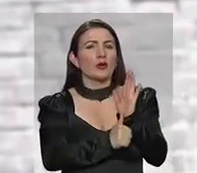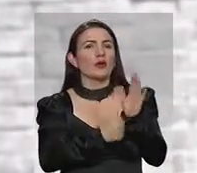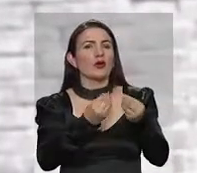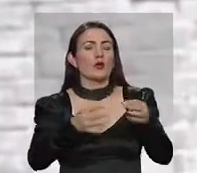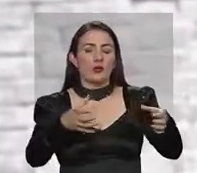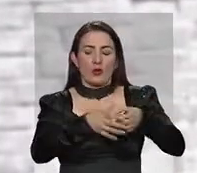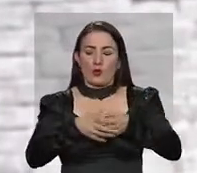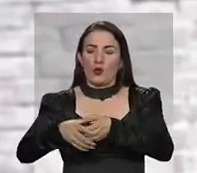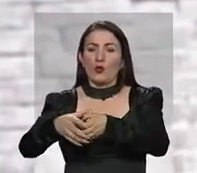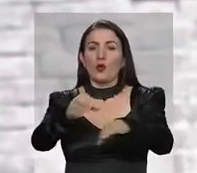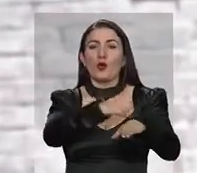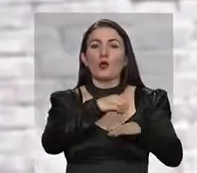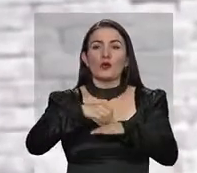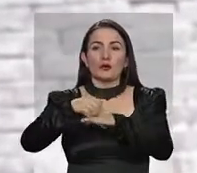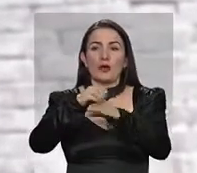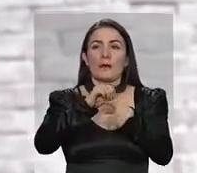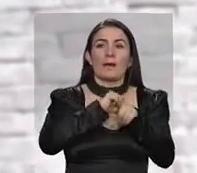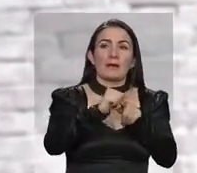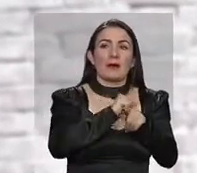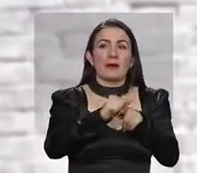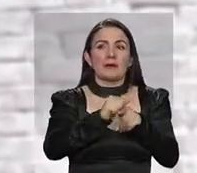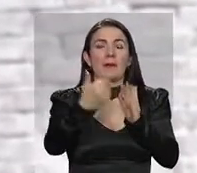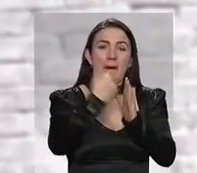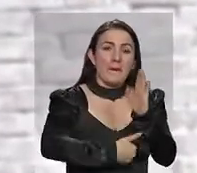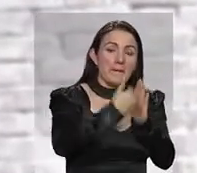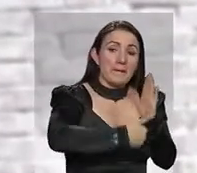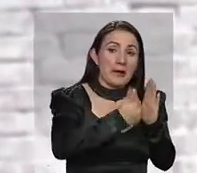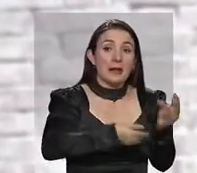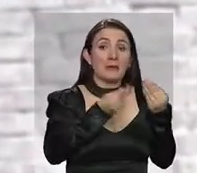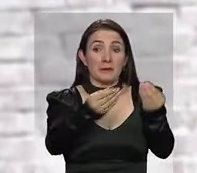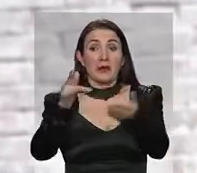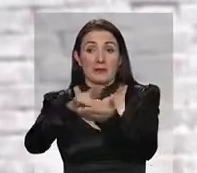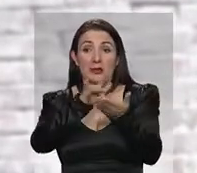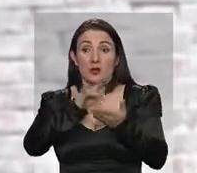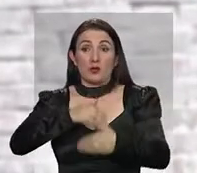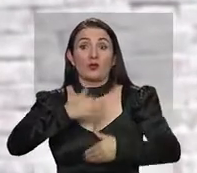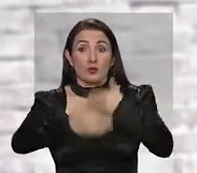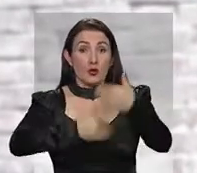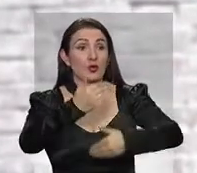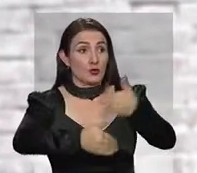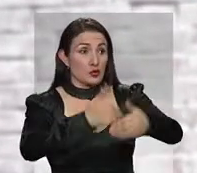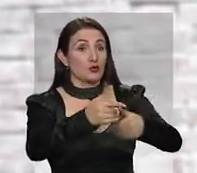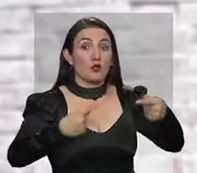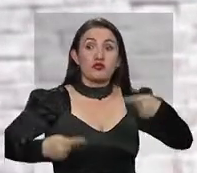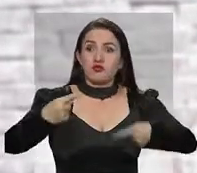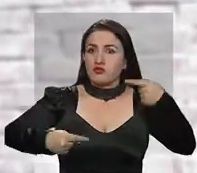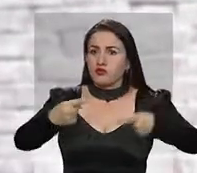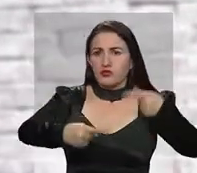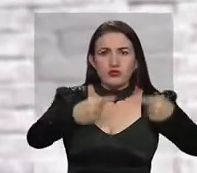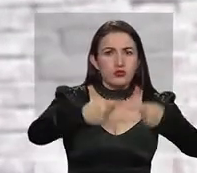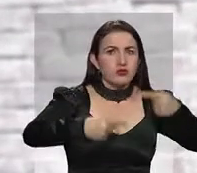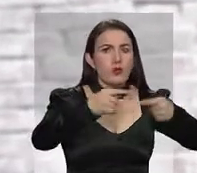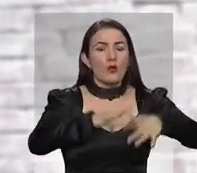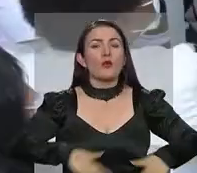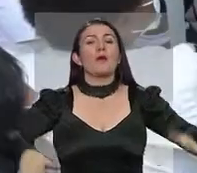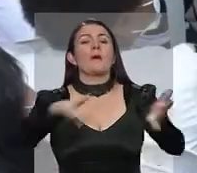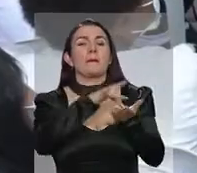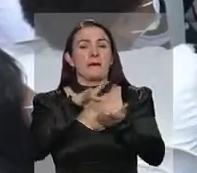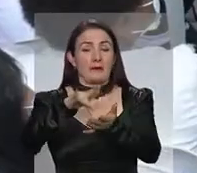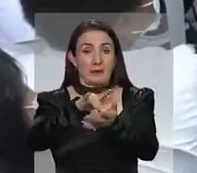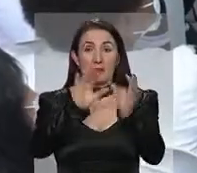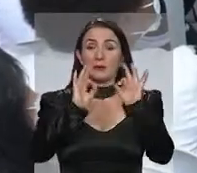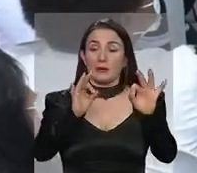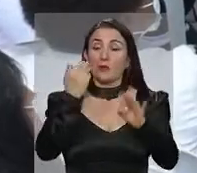las organizaciones, aplicaron, mandaron sus papeles y participaron en un proceso competitivo para poder participar.